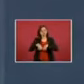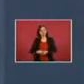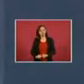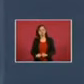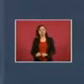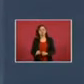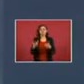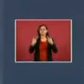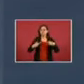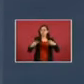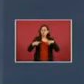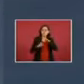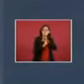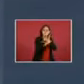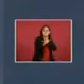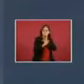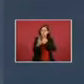Reducimos la migración.